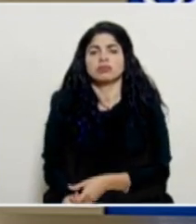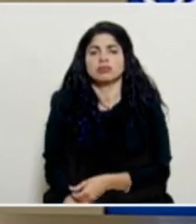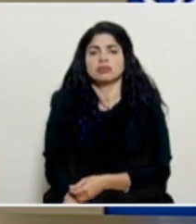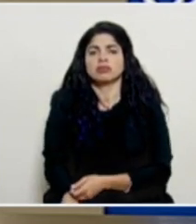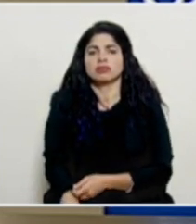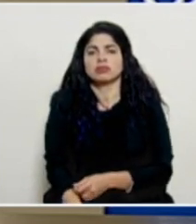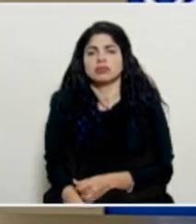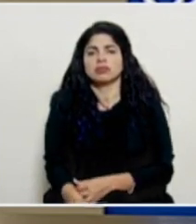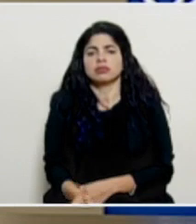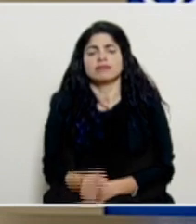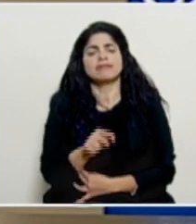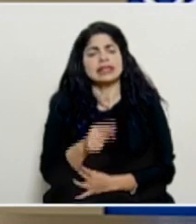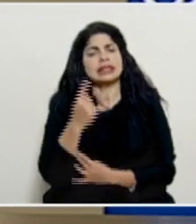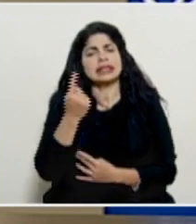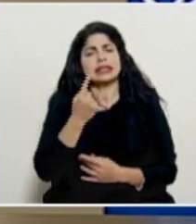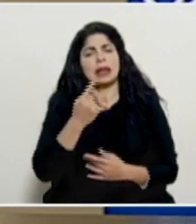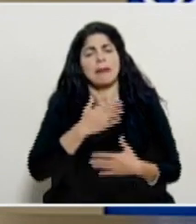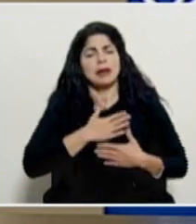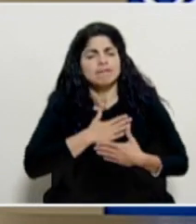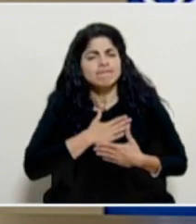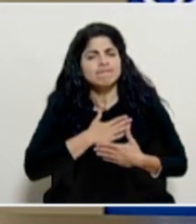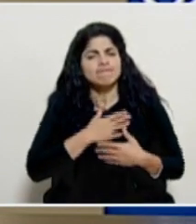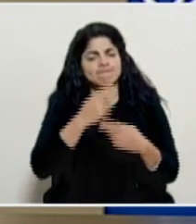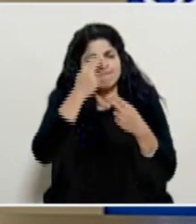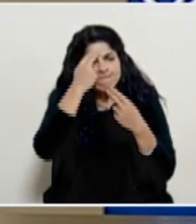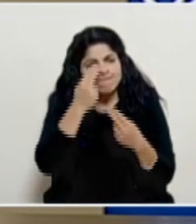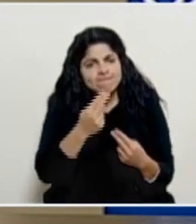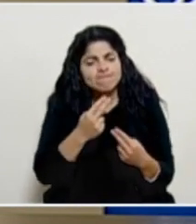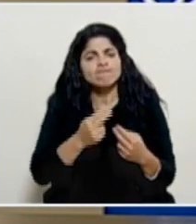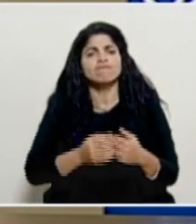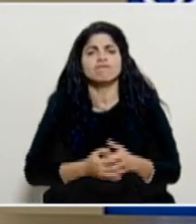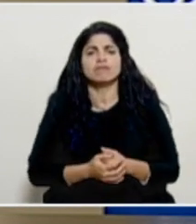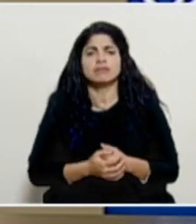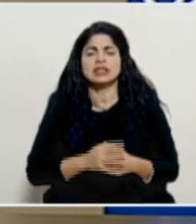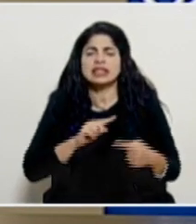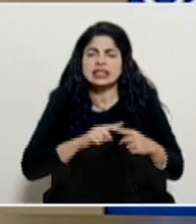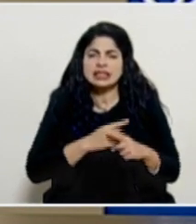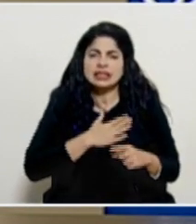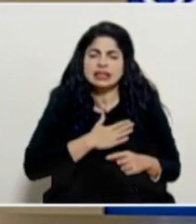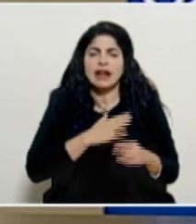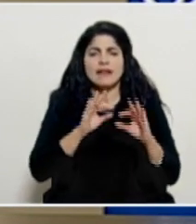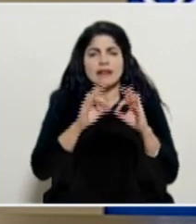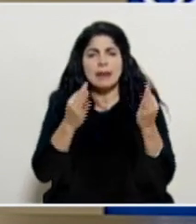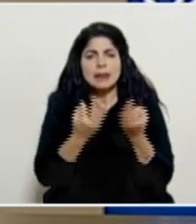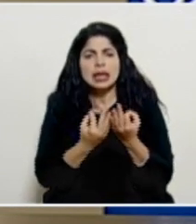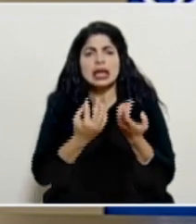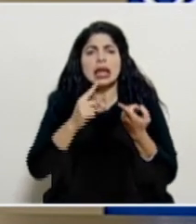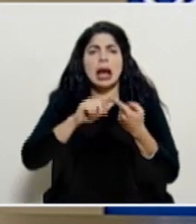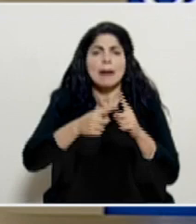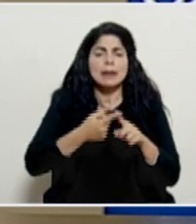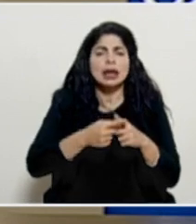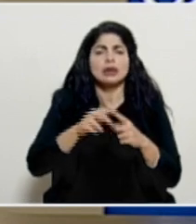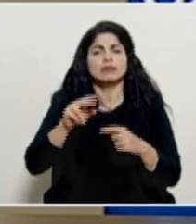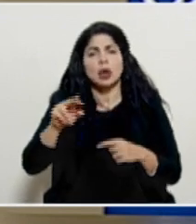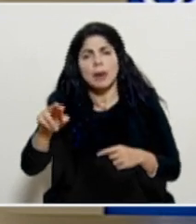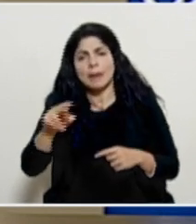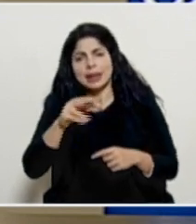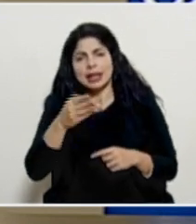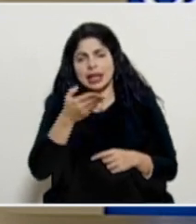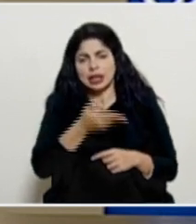y ahí siempre nuestro más sentido pésame a todas las familias, a todos los amigos, todos los